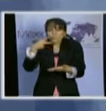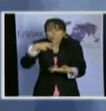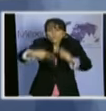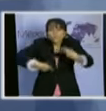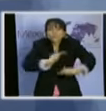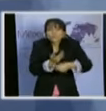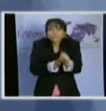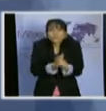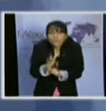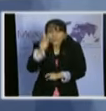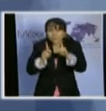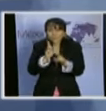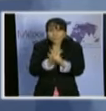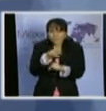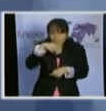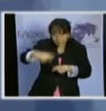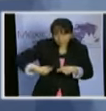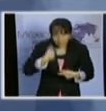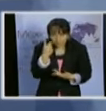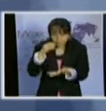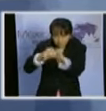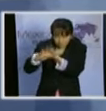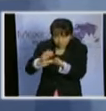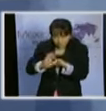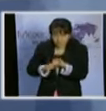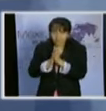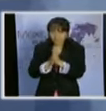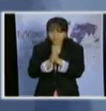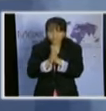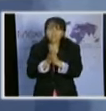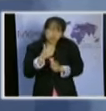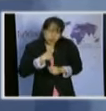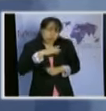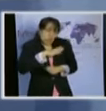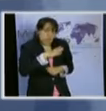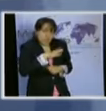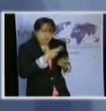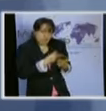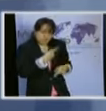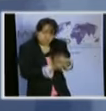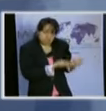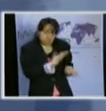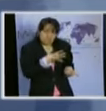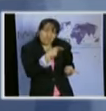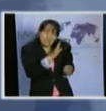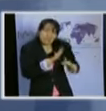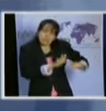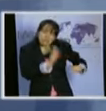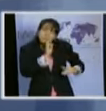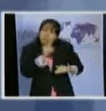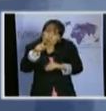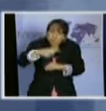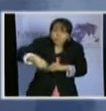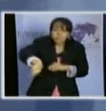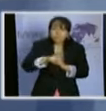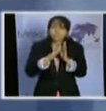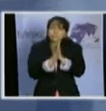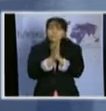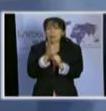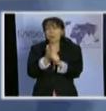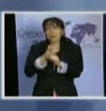por supuesto, realizadas para ellos, pero yo preferiría que si ustedes tienen preguntas nos ayuden, les van a dar unos documentitos,